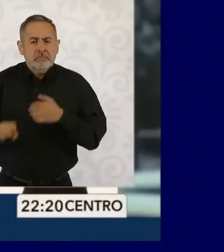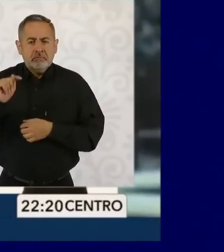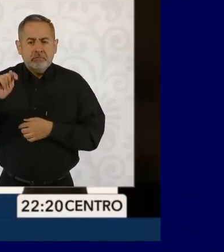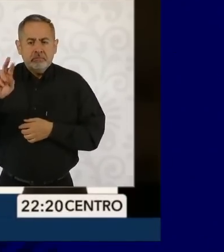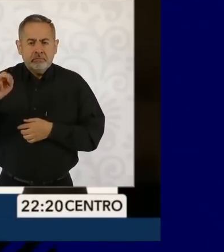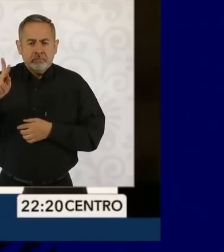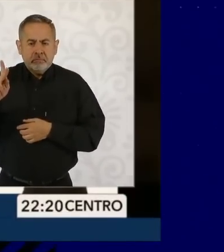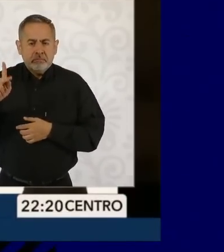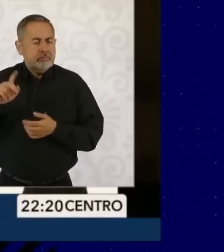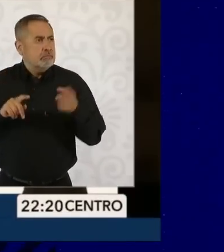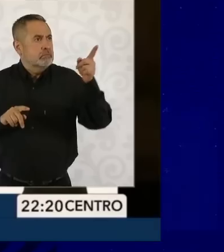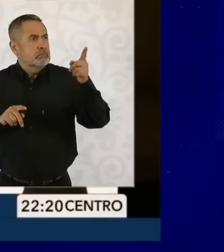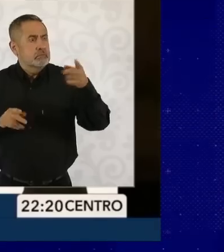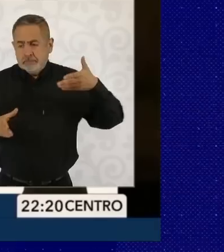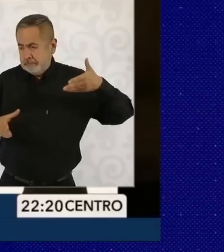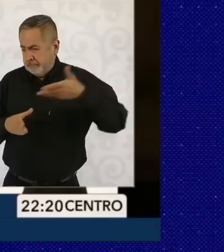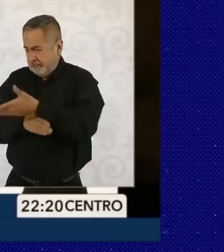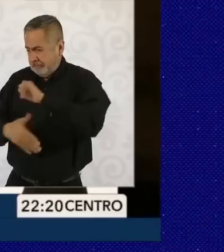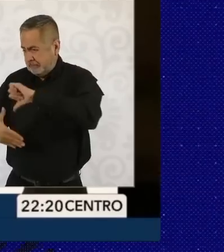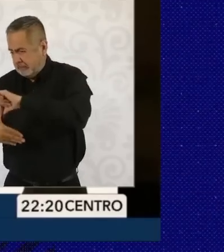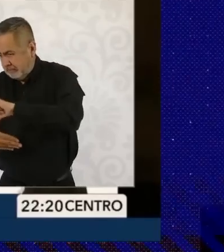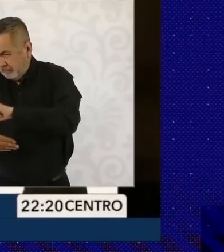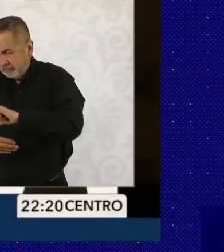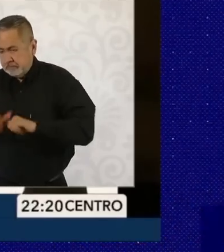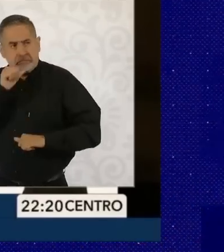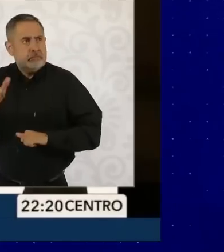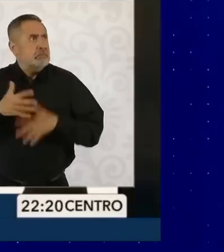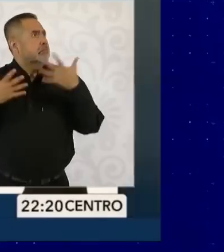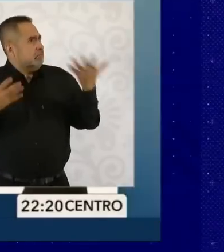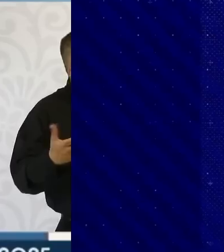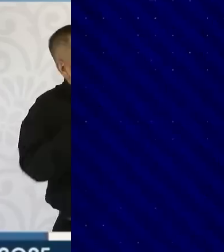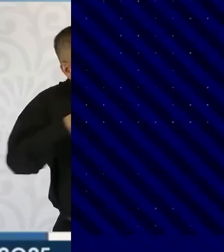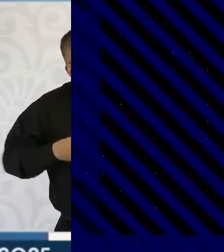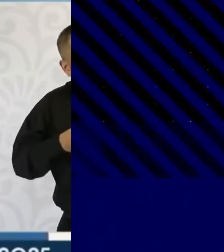habrá intervención en América Latina. Ver para creer.